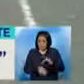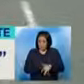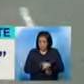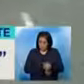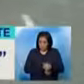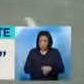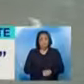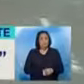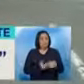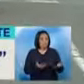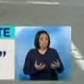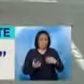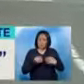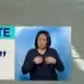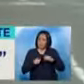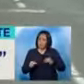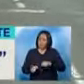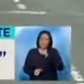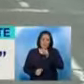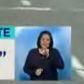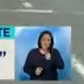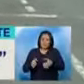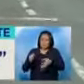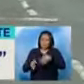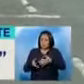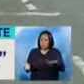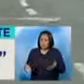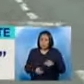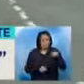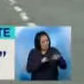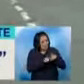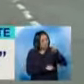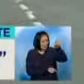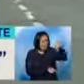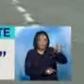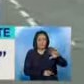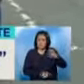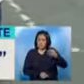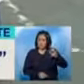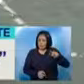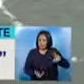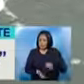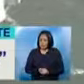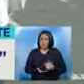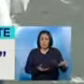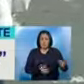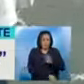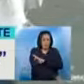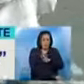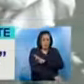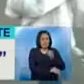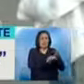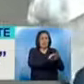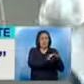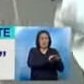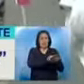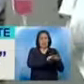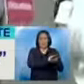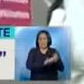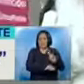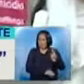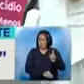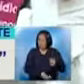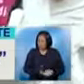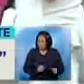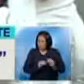también. Para reclamar por la injusticia que existe también allá en Chepén, que todos los casos de los fiscales los archivan, no le dan